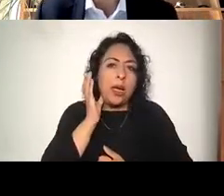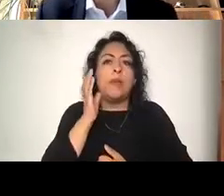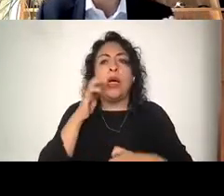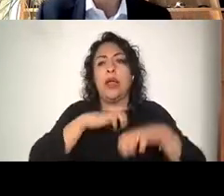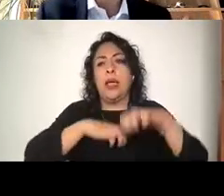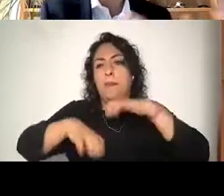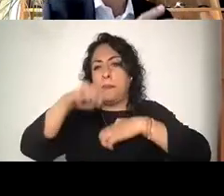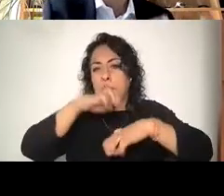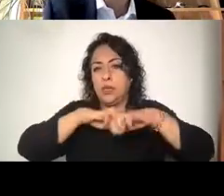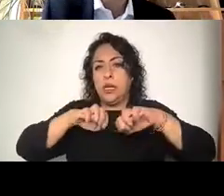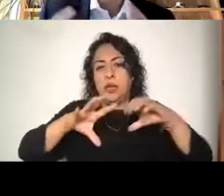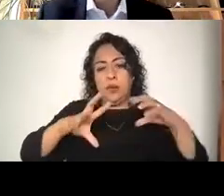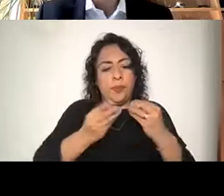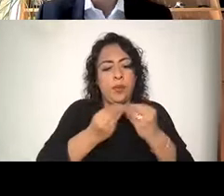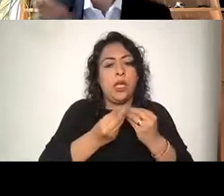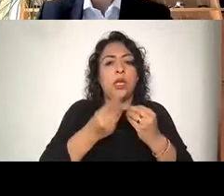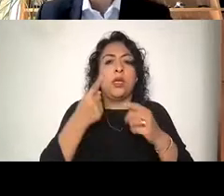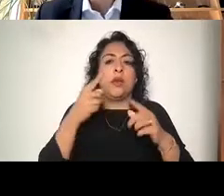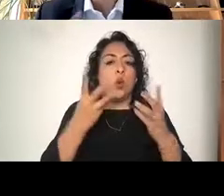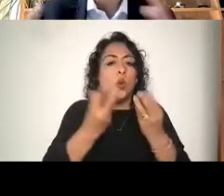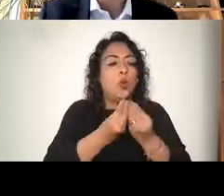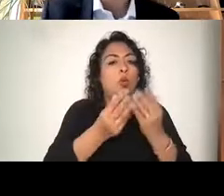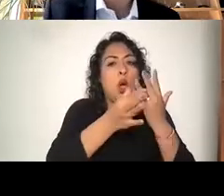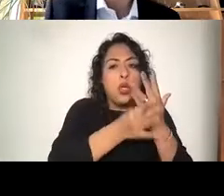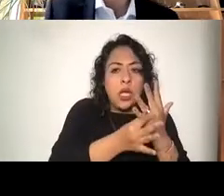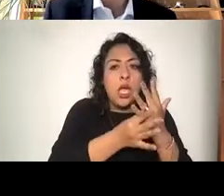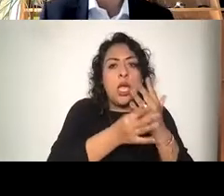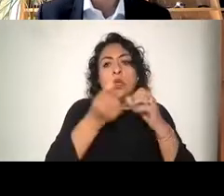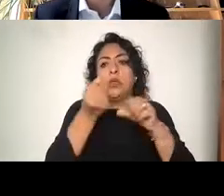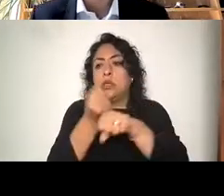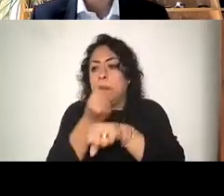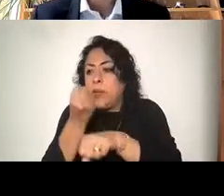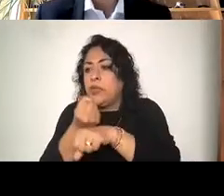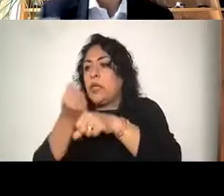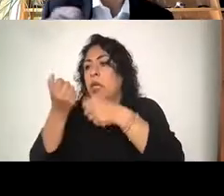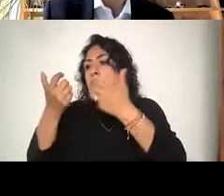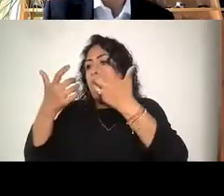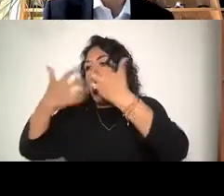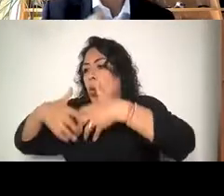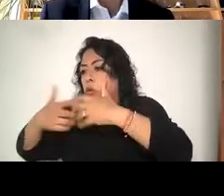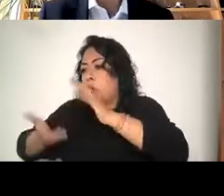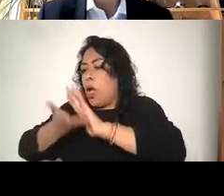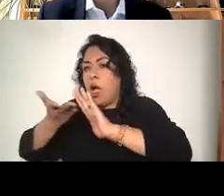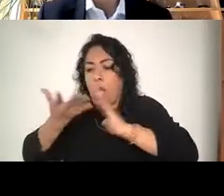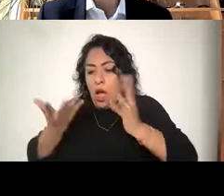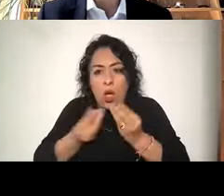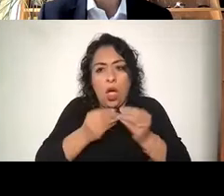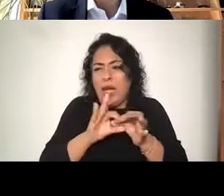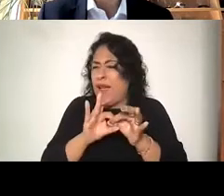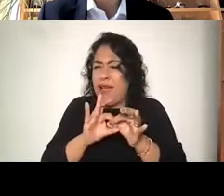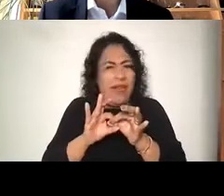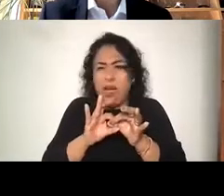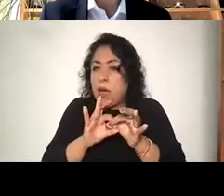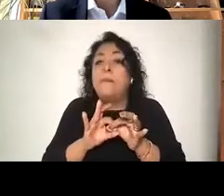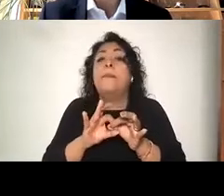empresariales que se juntan los joyeros, los zapateros, los muebleros, la industria de la construcción, pero sí hay una parte que aprender